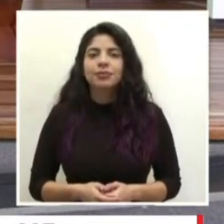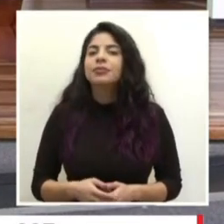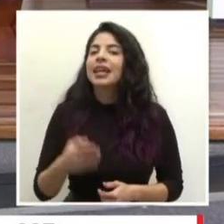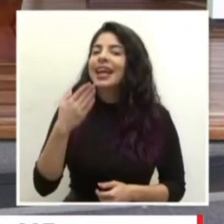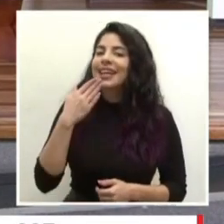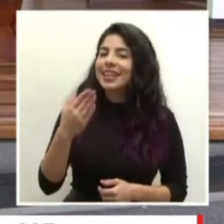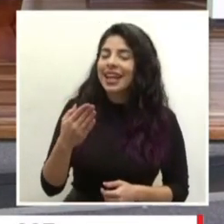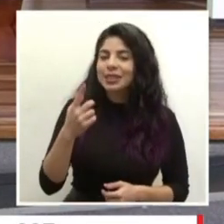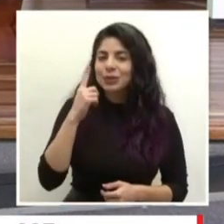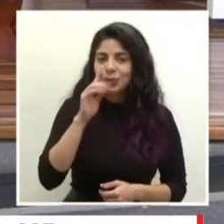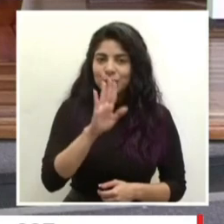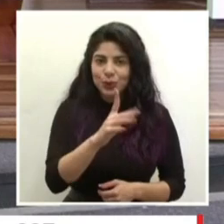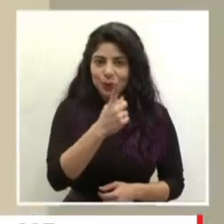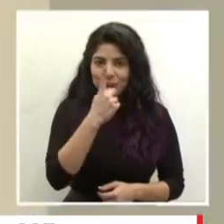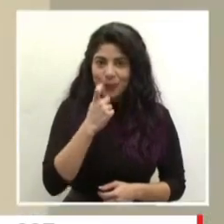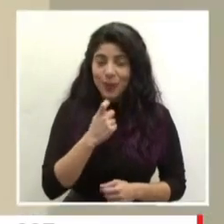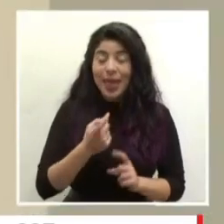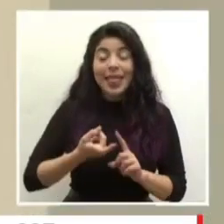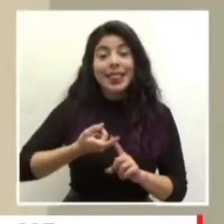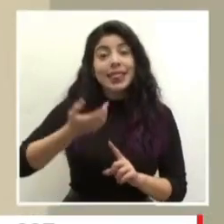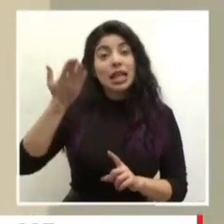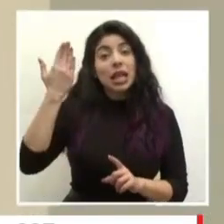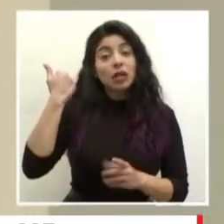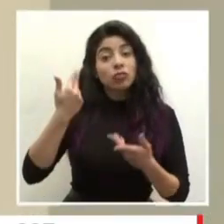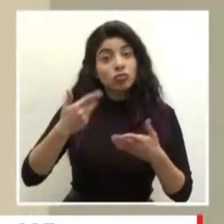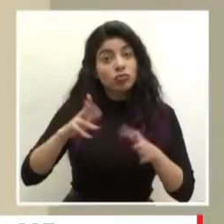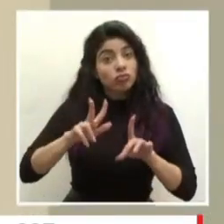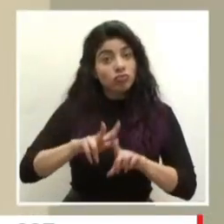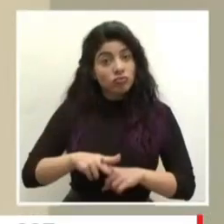Gracias por la pregunta. Desde que se inició